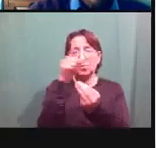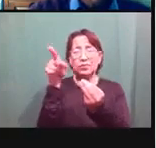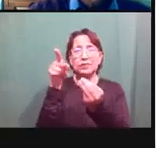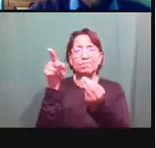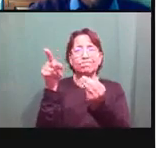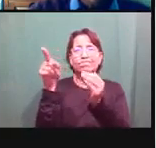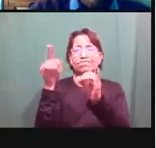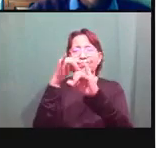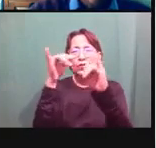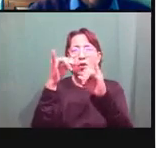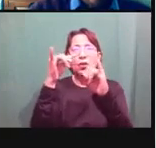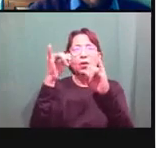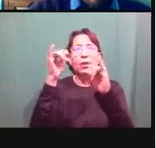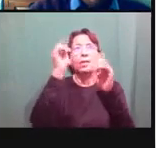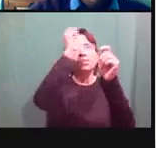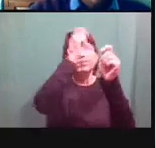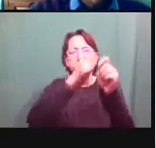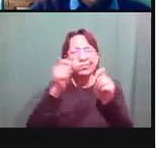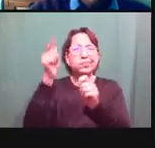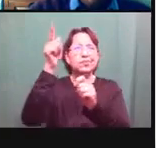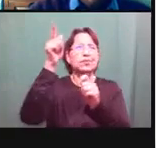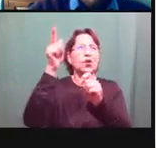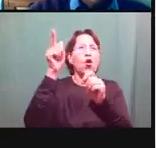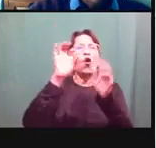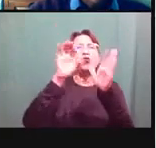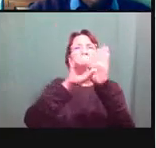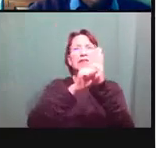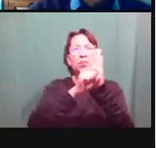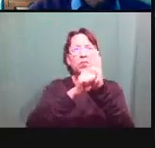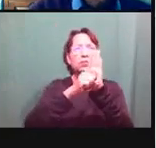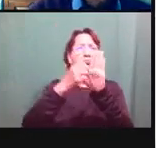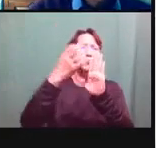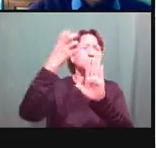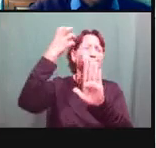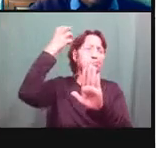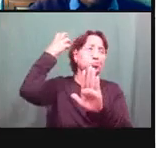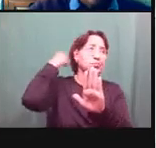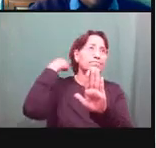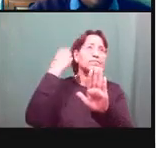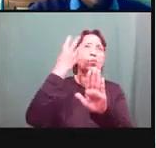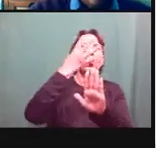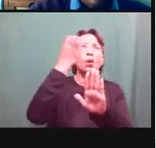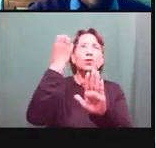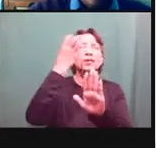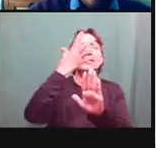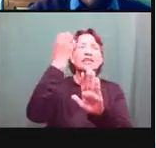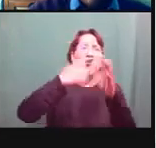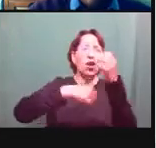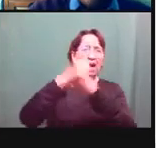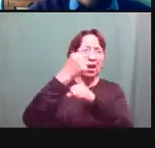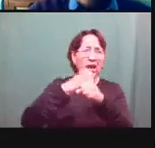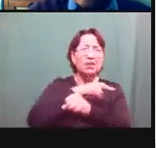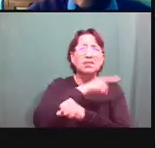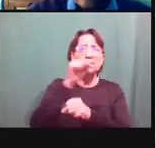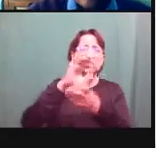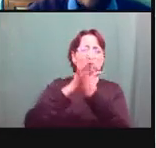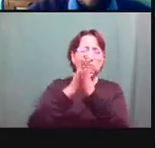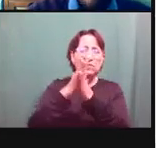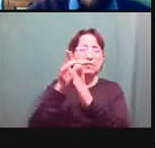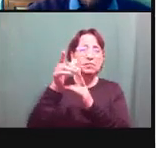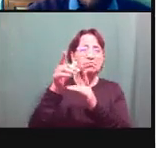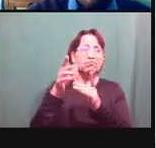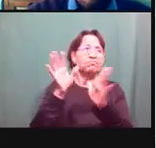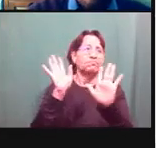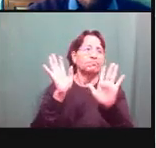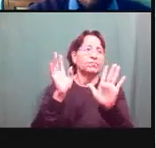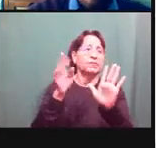o estatuas o símbolos de épocas de hace 400 y 500 años, cuando eso no tiene